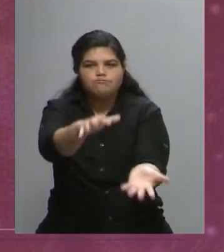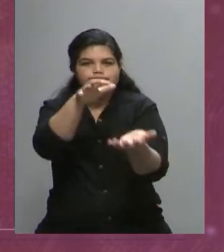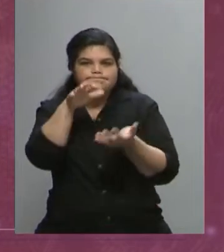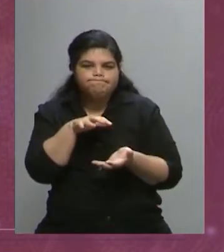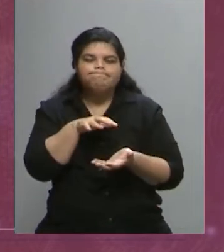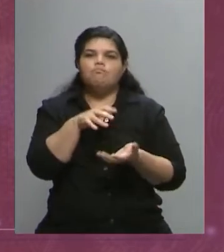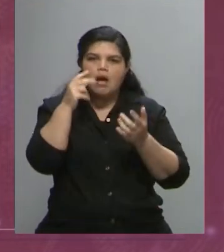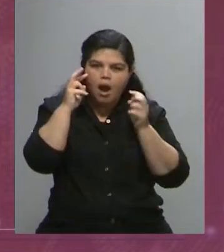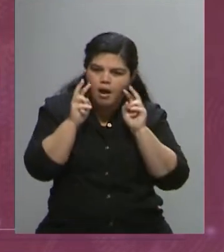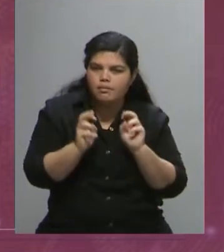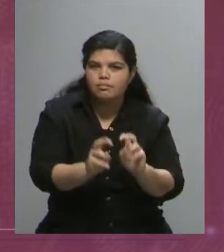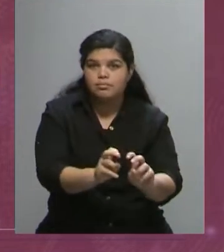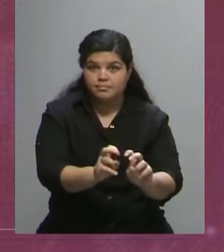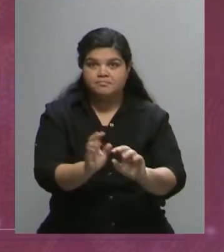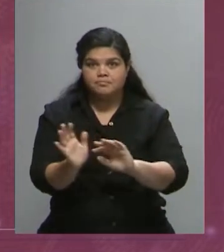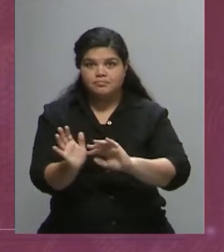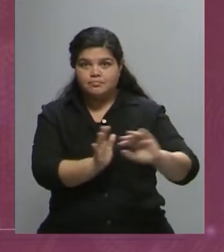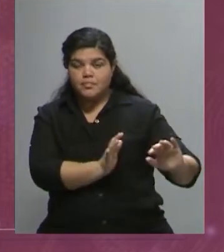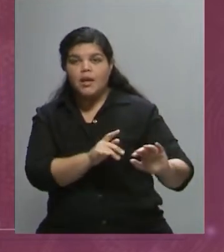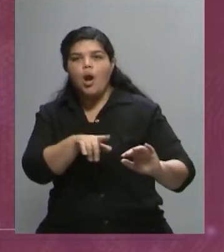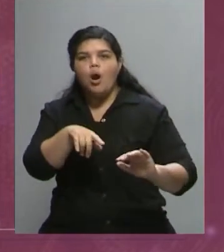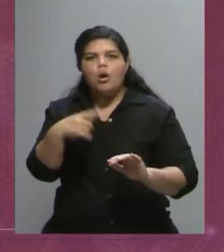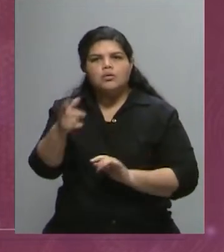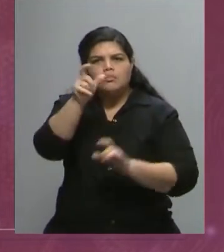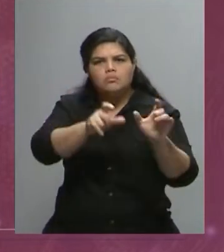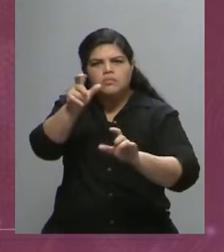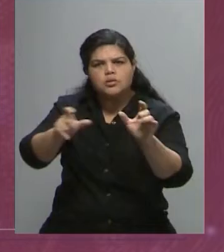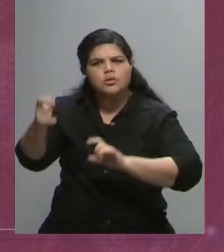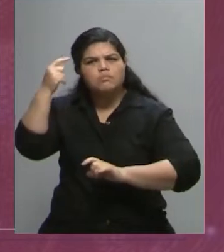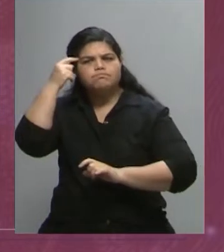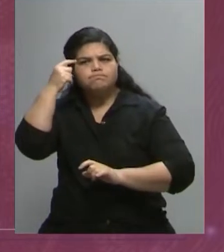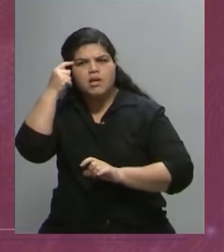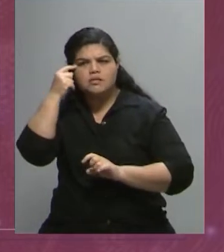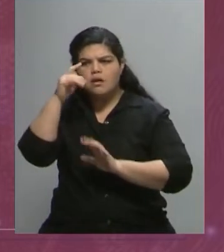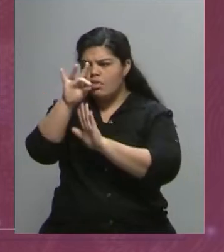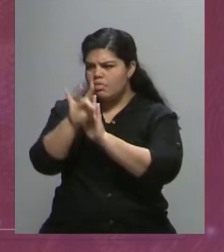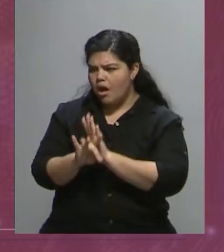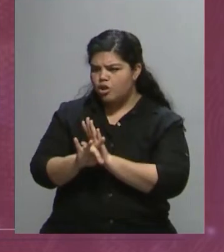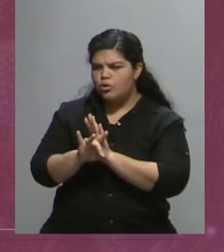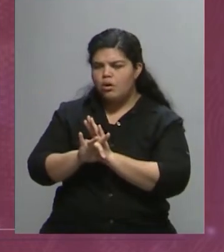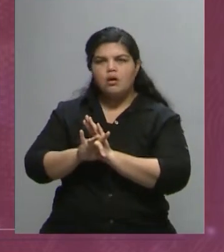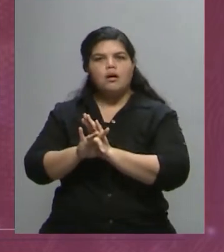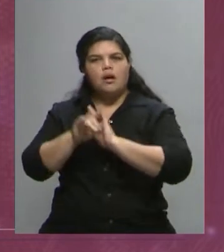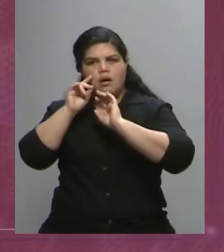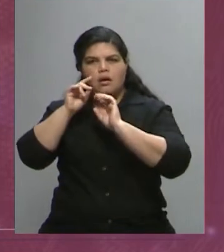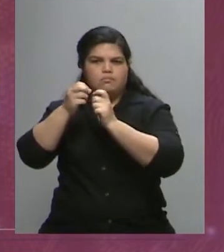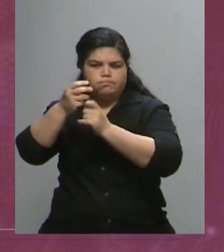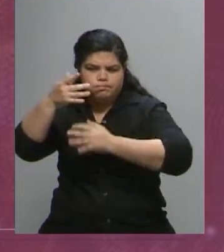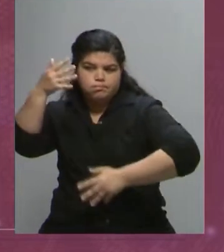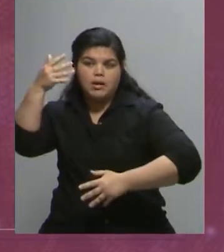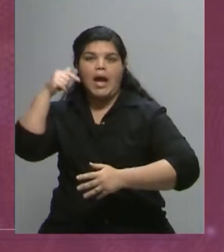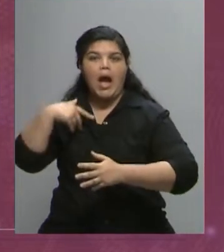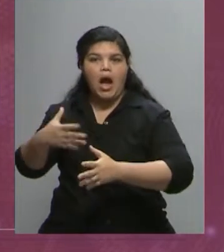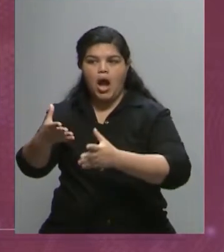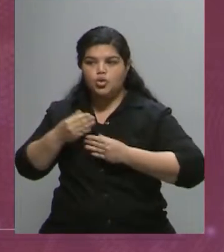llegar a pensar, bueno, listo, el Big Data es la solución para todos los problemas que tenemos, analizamos los datos, le encontramos la vuelta y solucionamos todos los